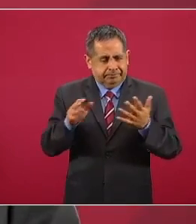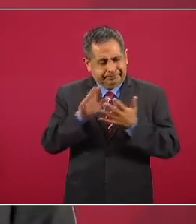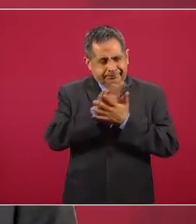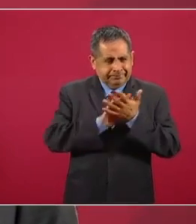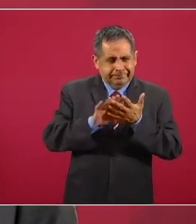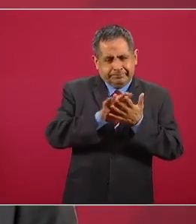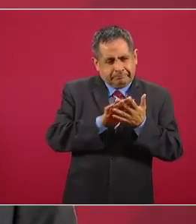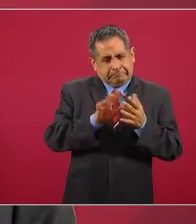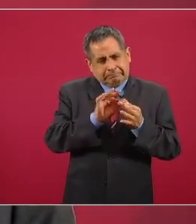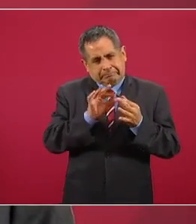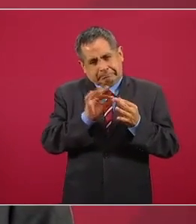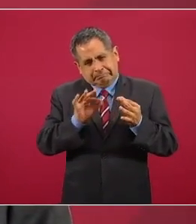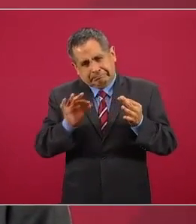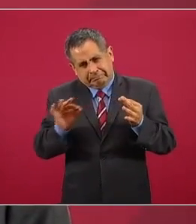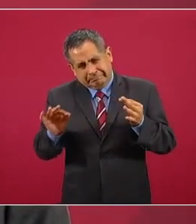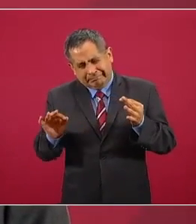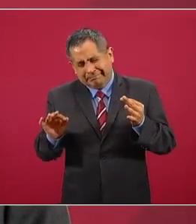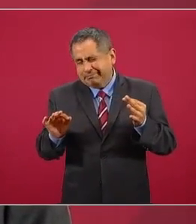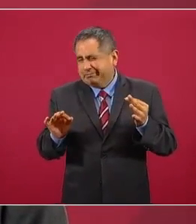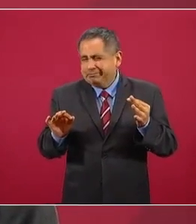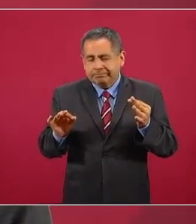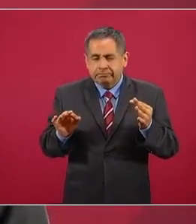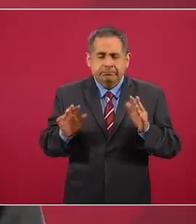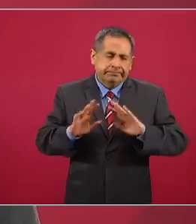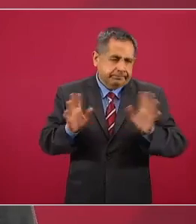bastante ambigua.